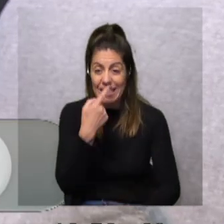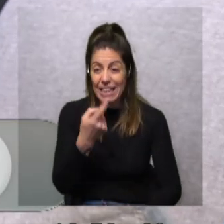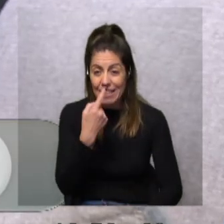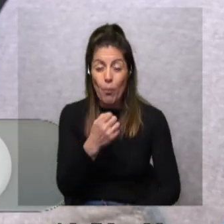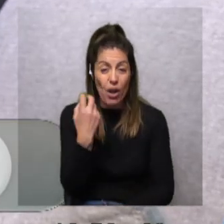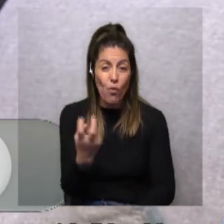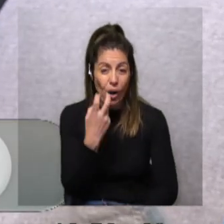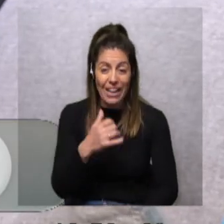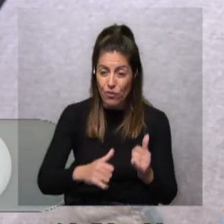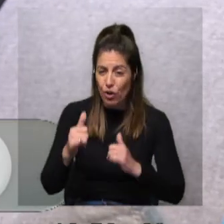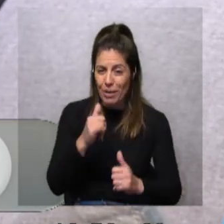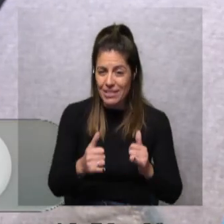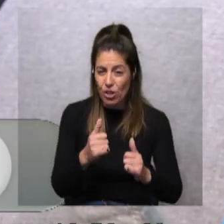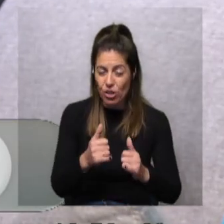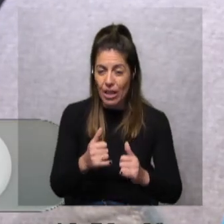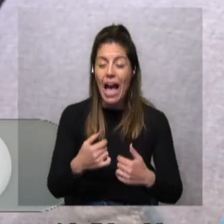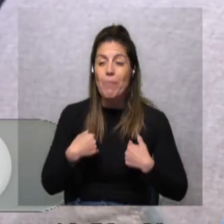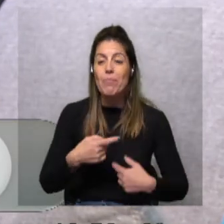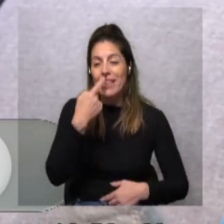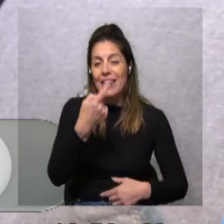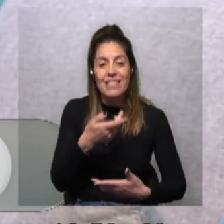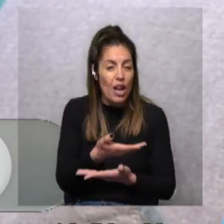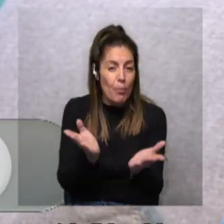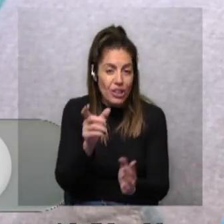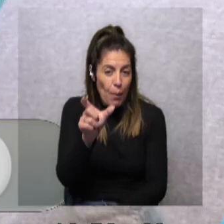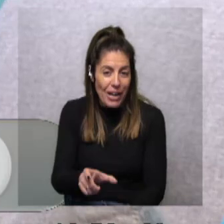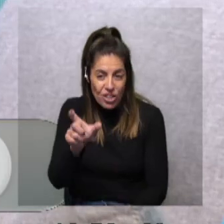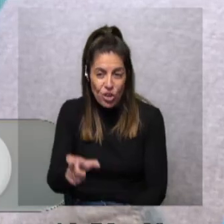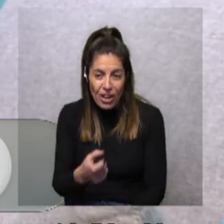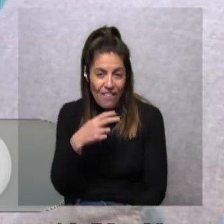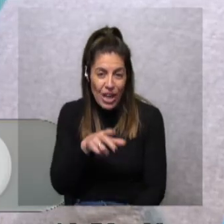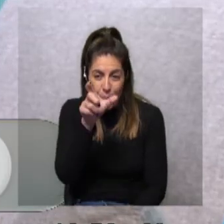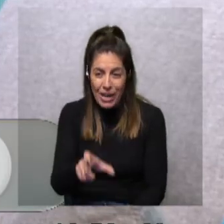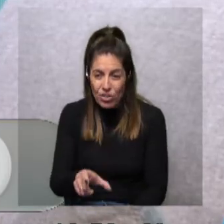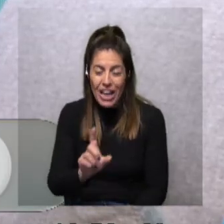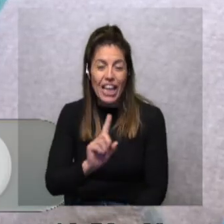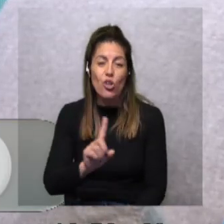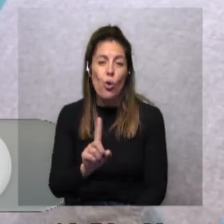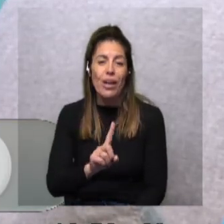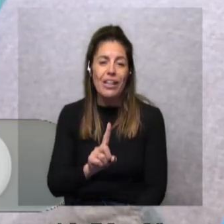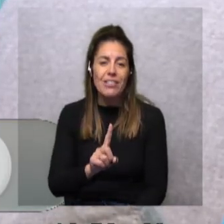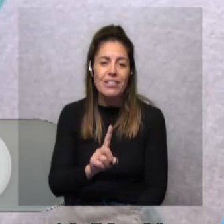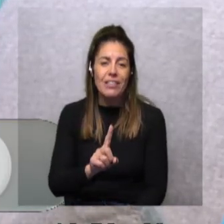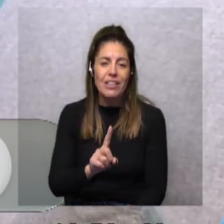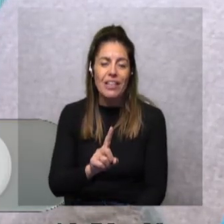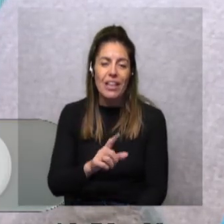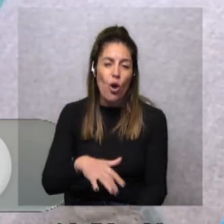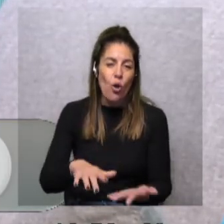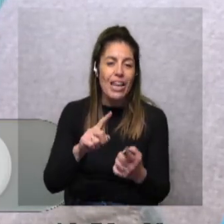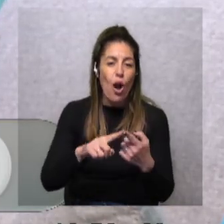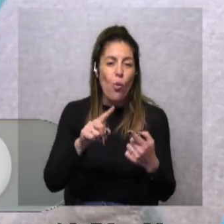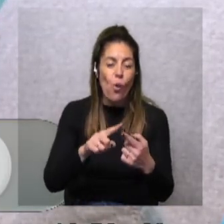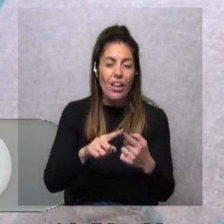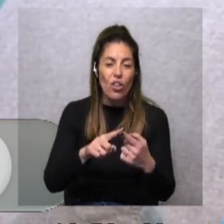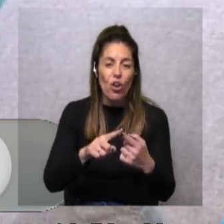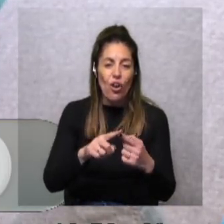más información. Y bueno, y lo que me interesaba más que nada era mostrar gente, ver gente, que no es una cosa... El Tratado Antártico, que es de Relaciones